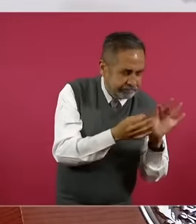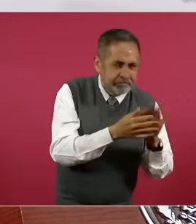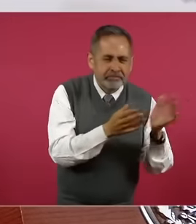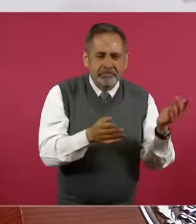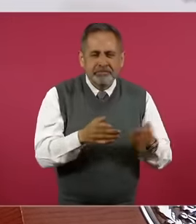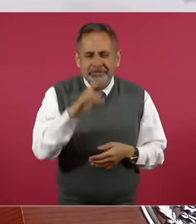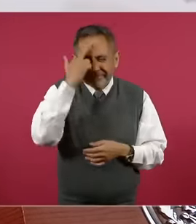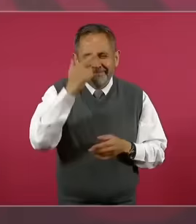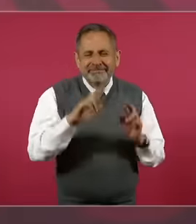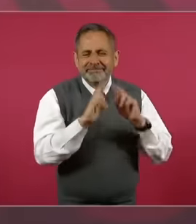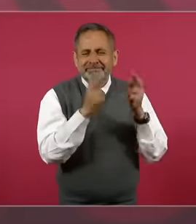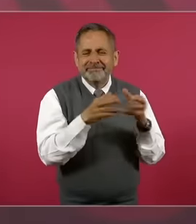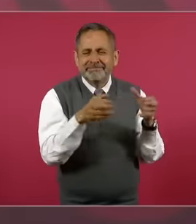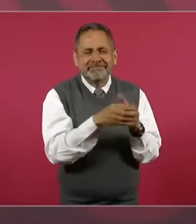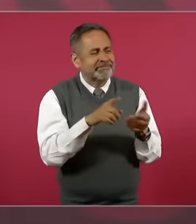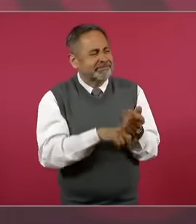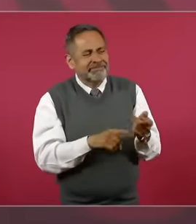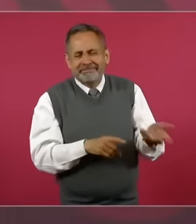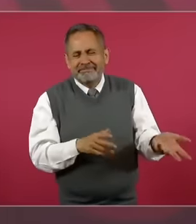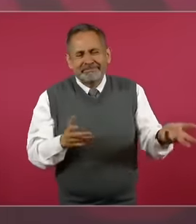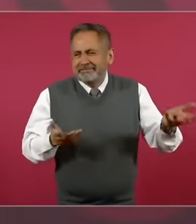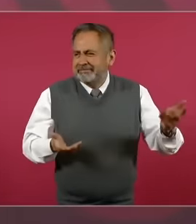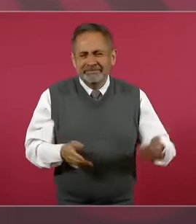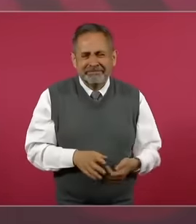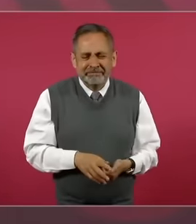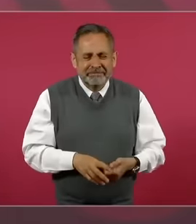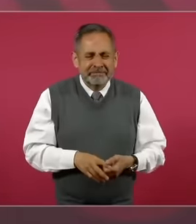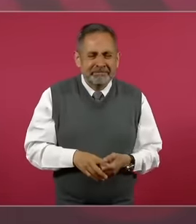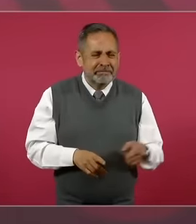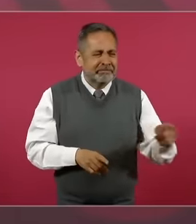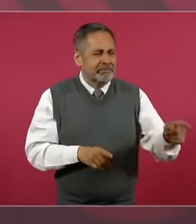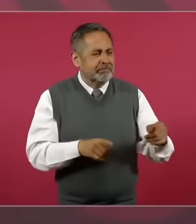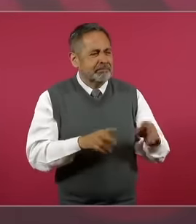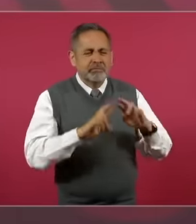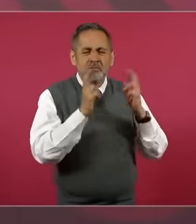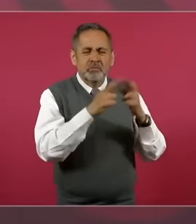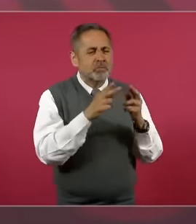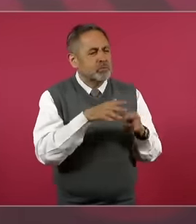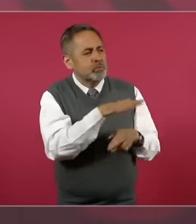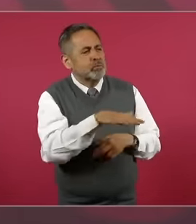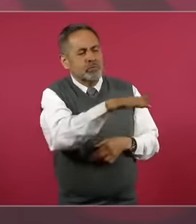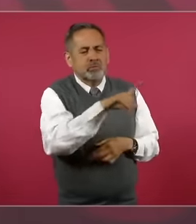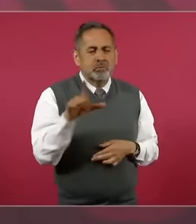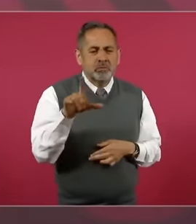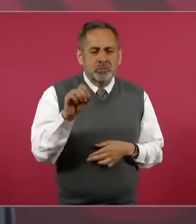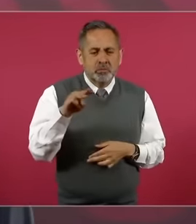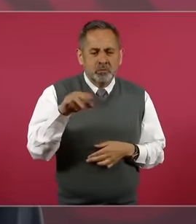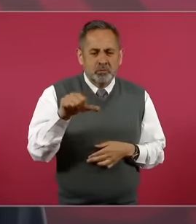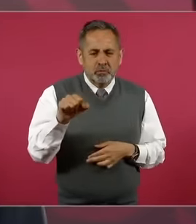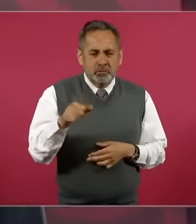esas reuniones en las lomas, en